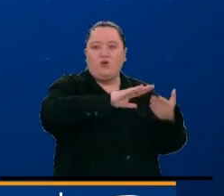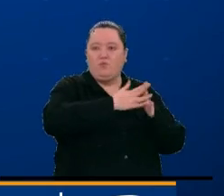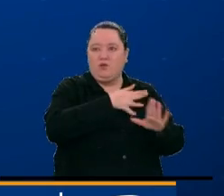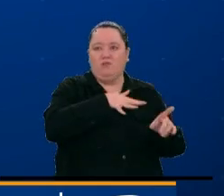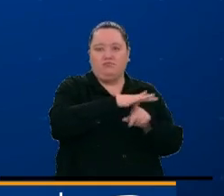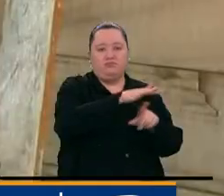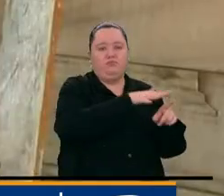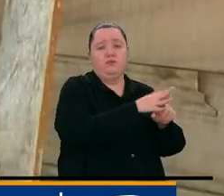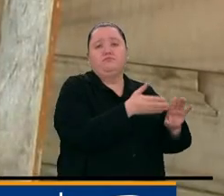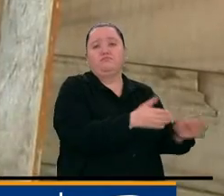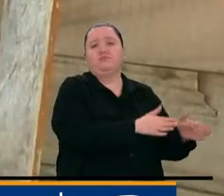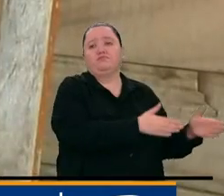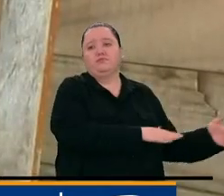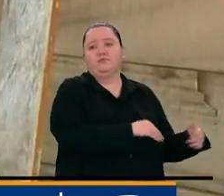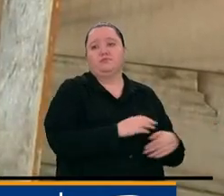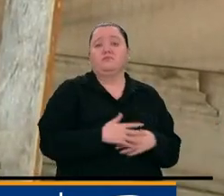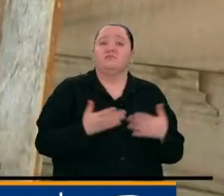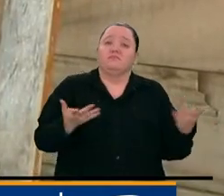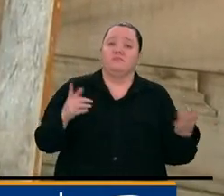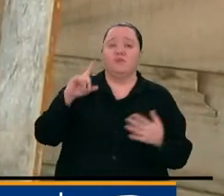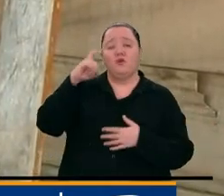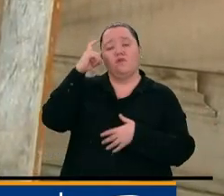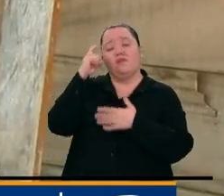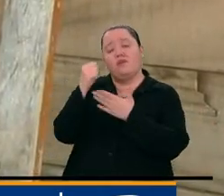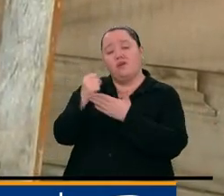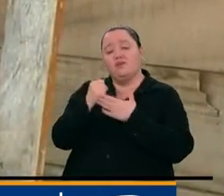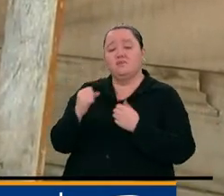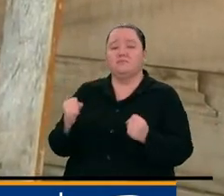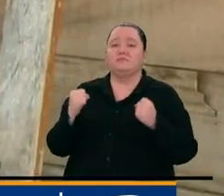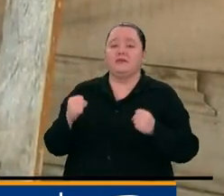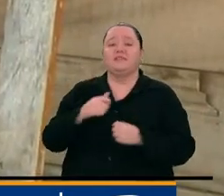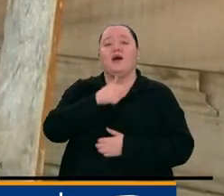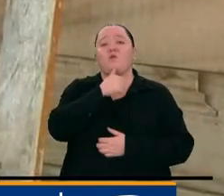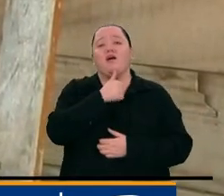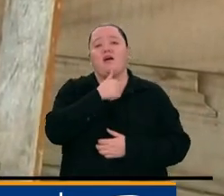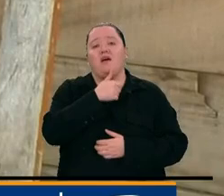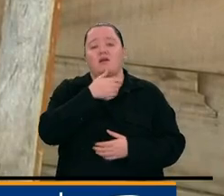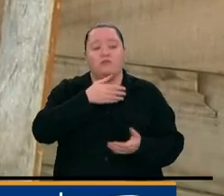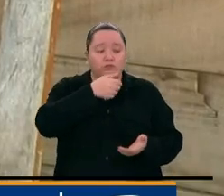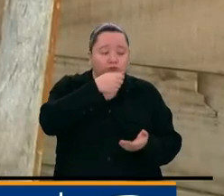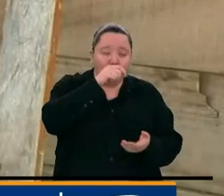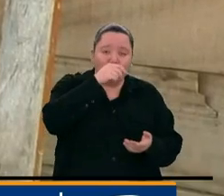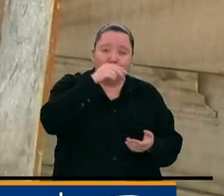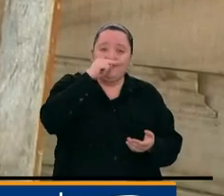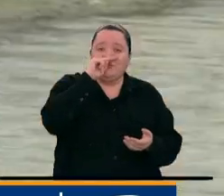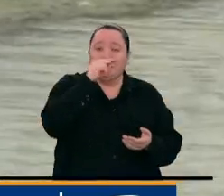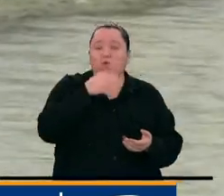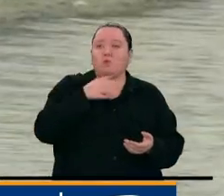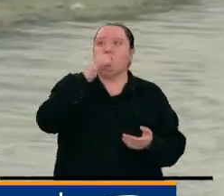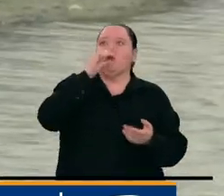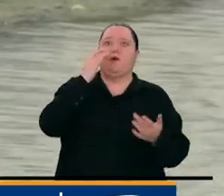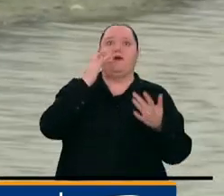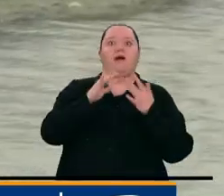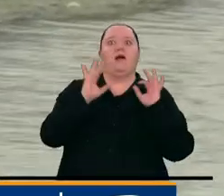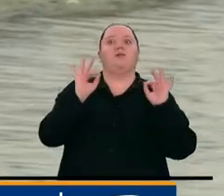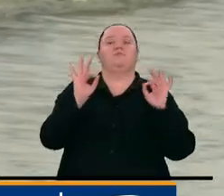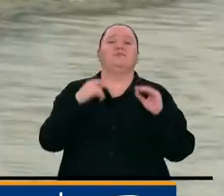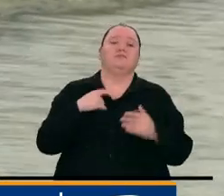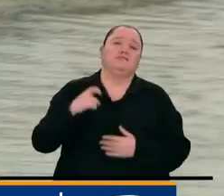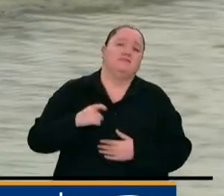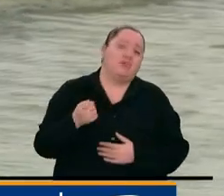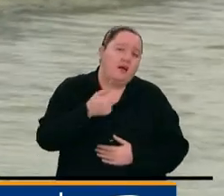comunidades. Quisiera que el gobierno nos ayude más que todo en el agua para los niños, que sea potable,